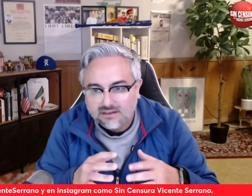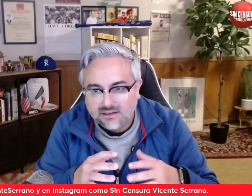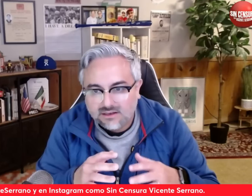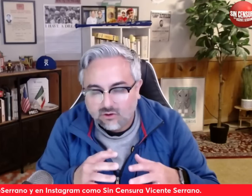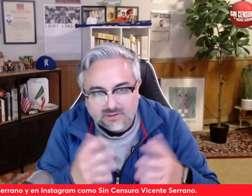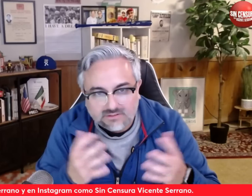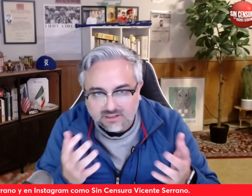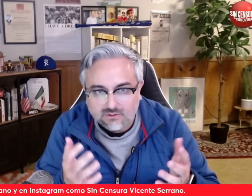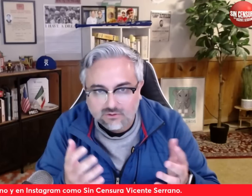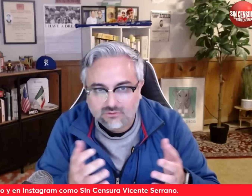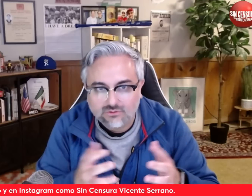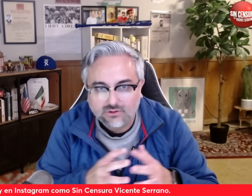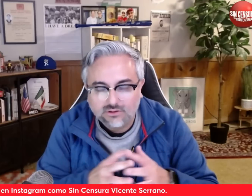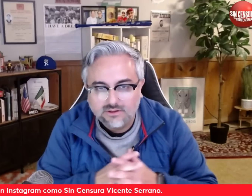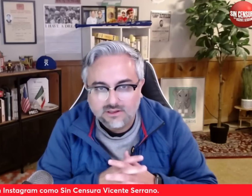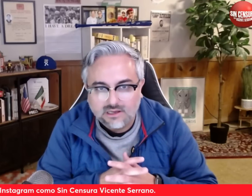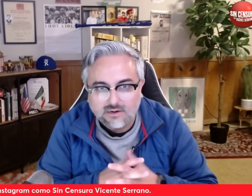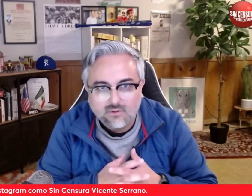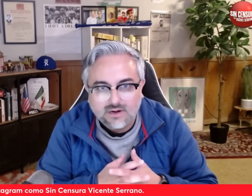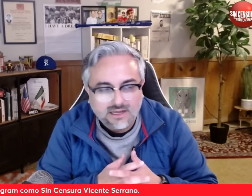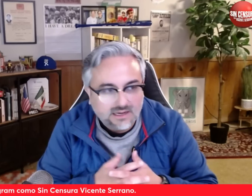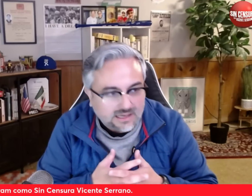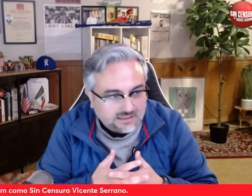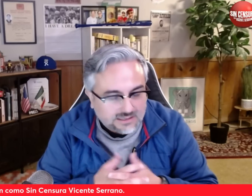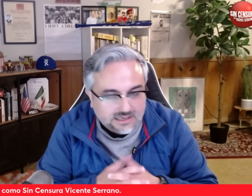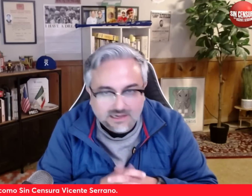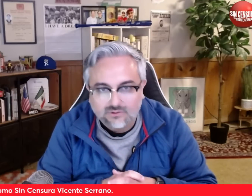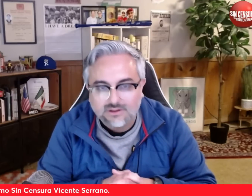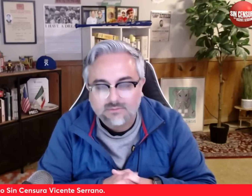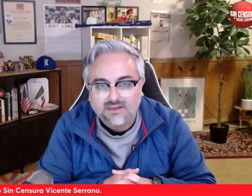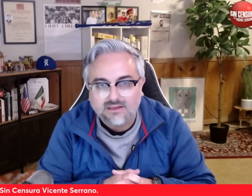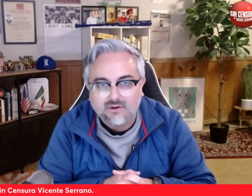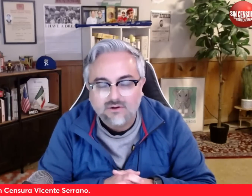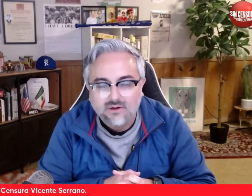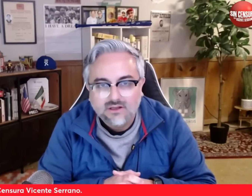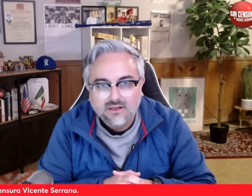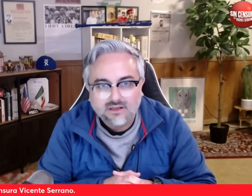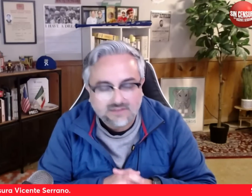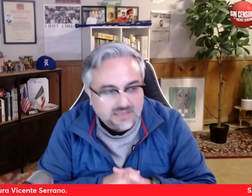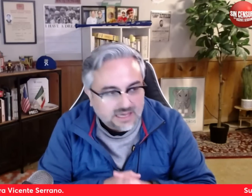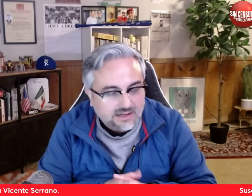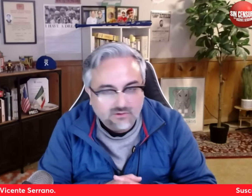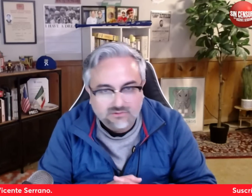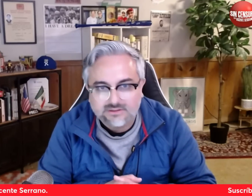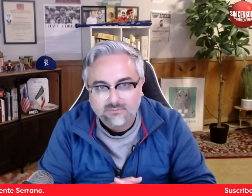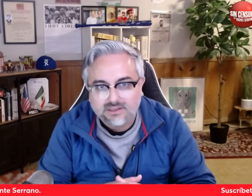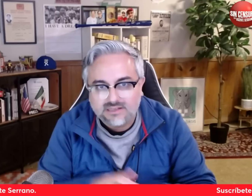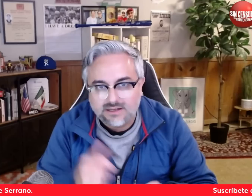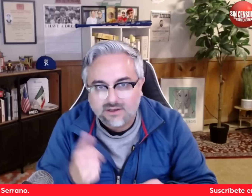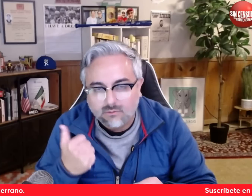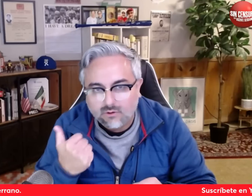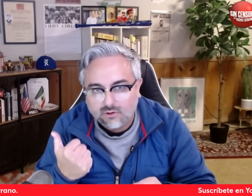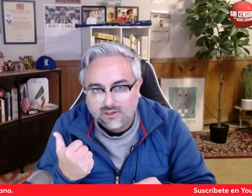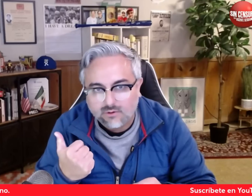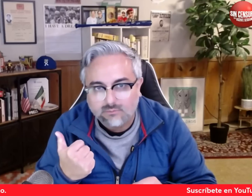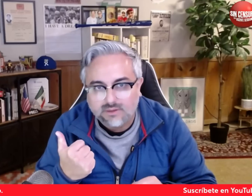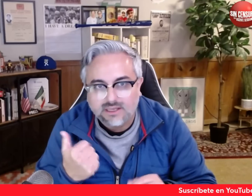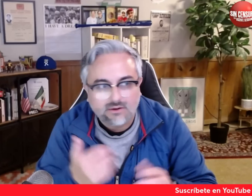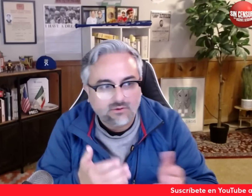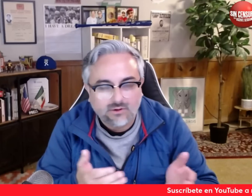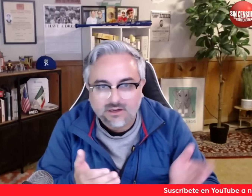que los vecinos de alguna alcaldía en la Ciudad de México señalen constantemente a alguien como